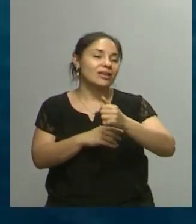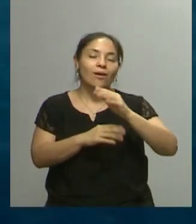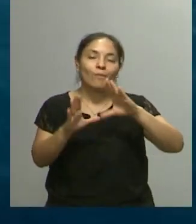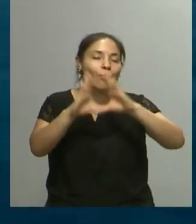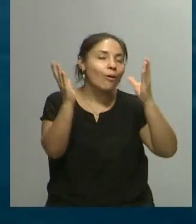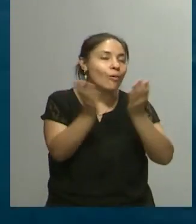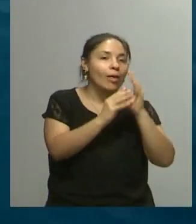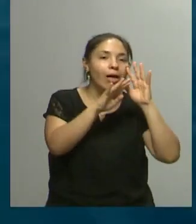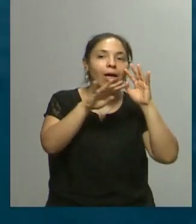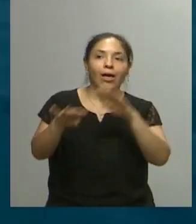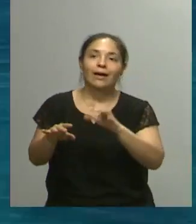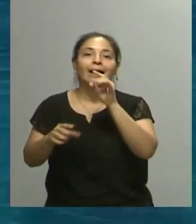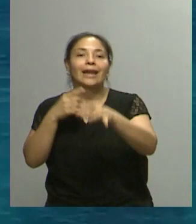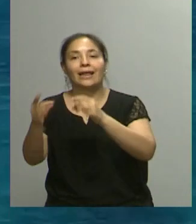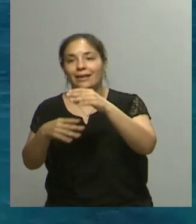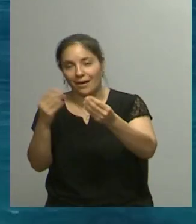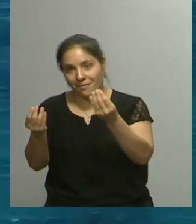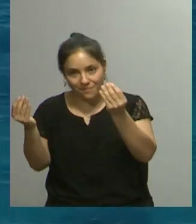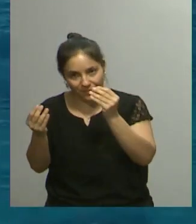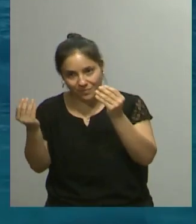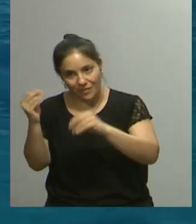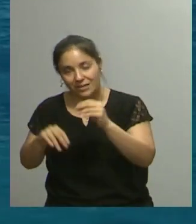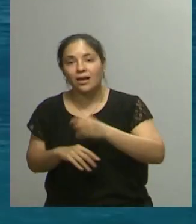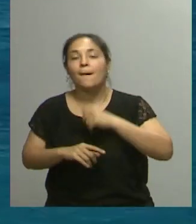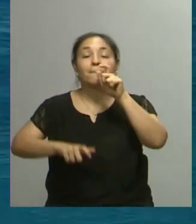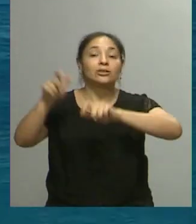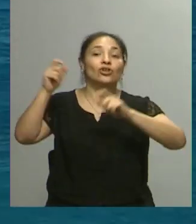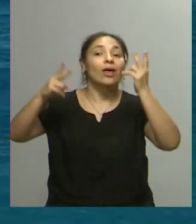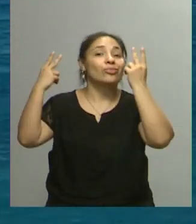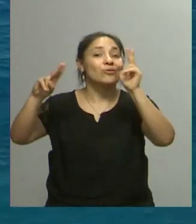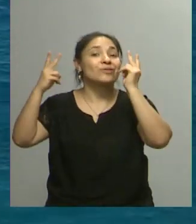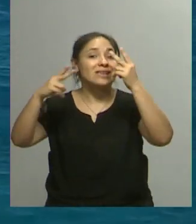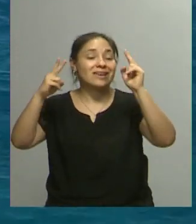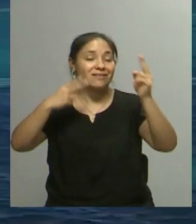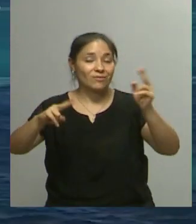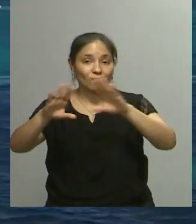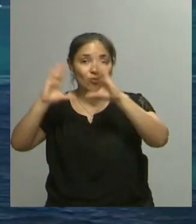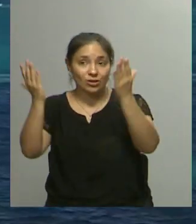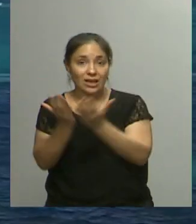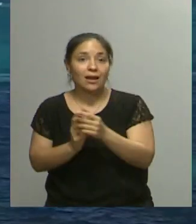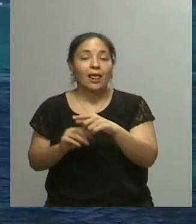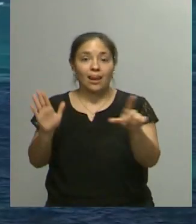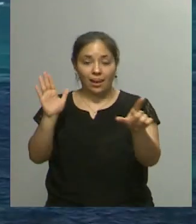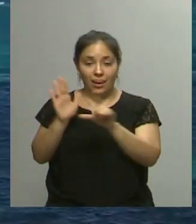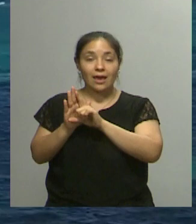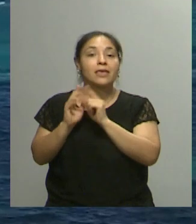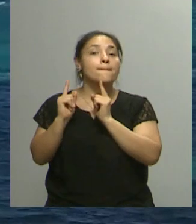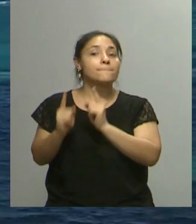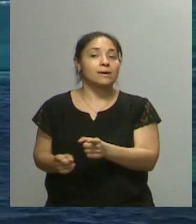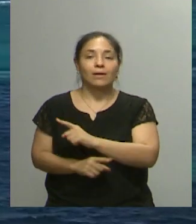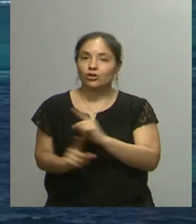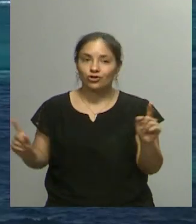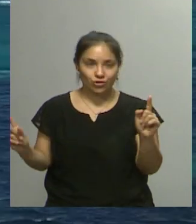misma dijiste que para el turismo, para las personas que están de turismo ahí, con ocasión del Mundial, las leyes que rigen no son las mismas.